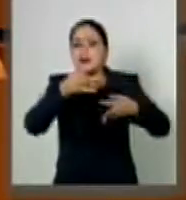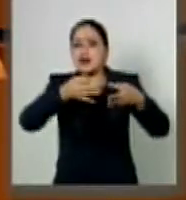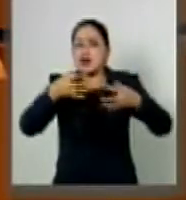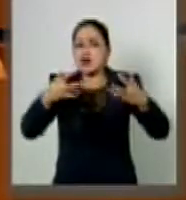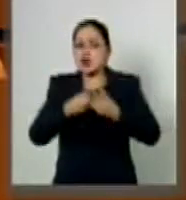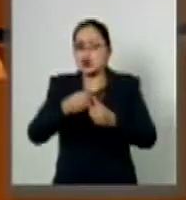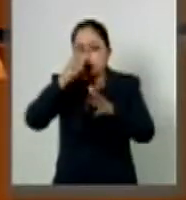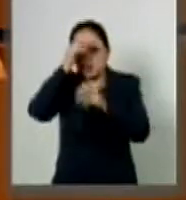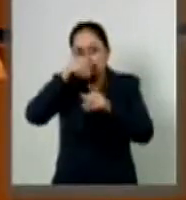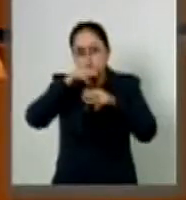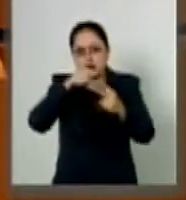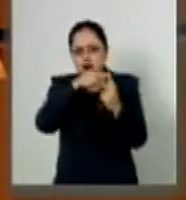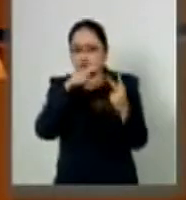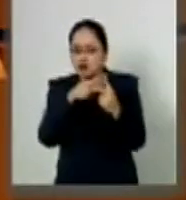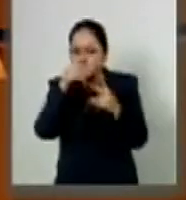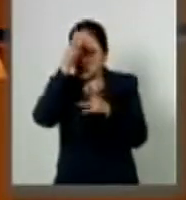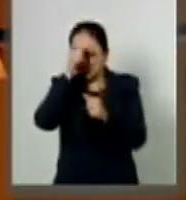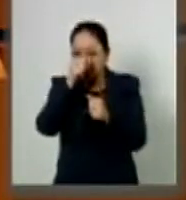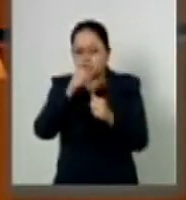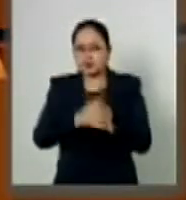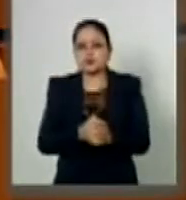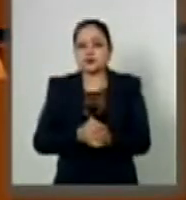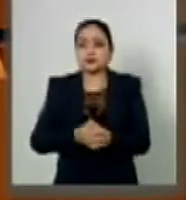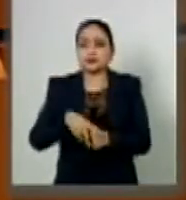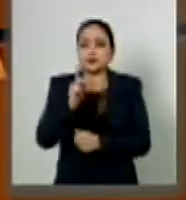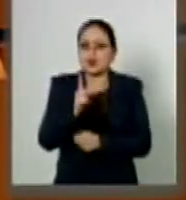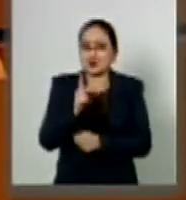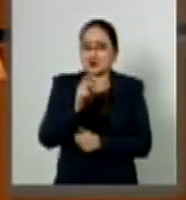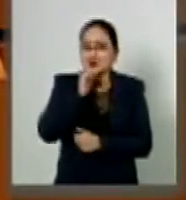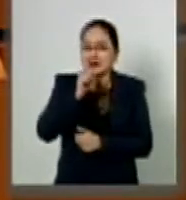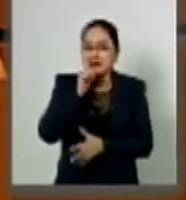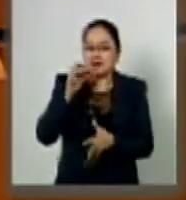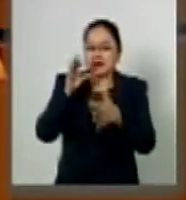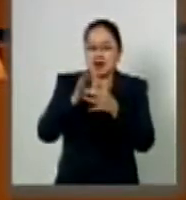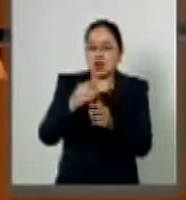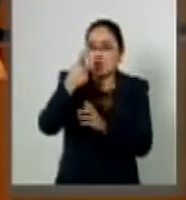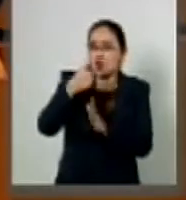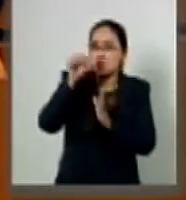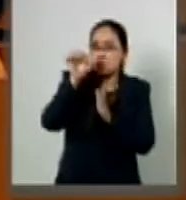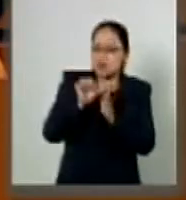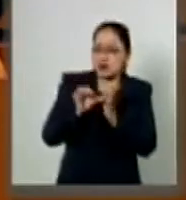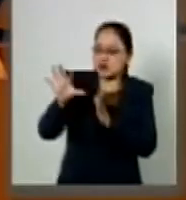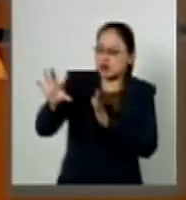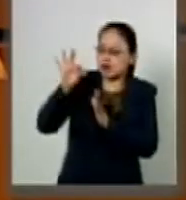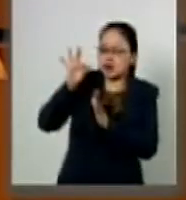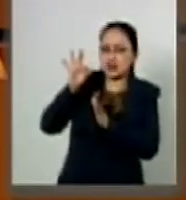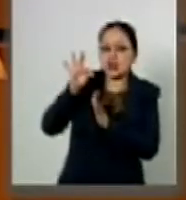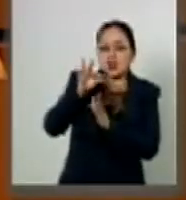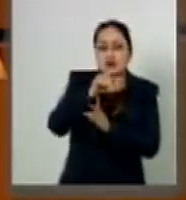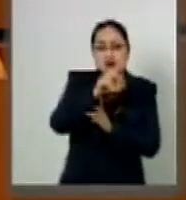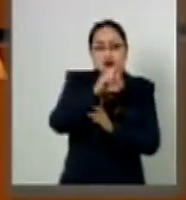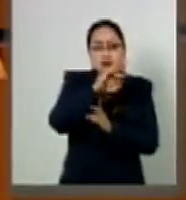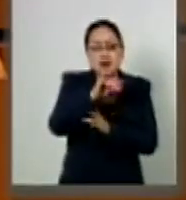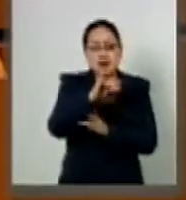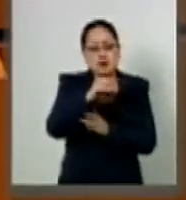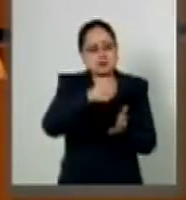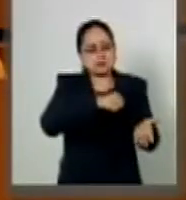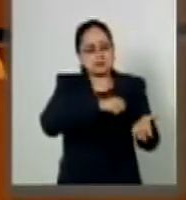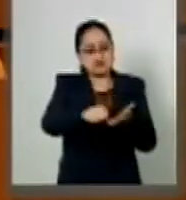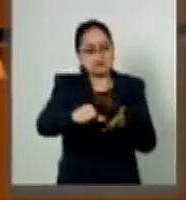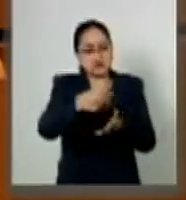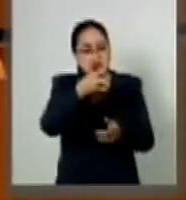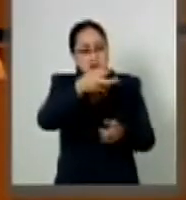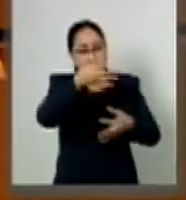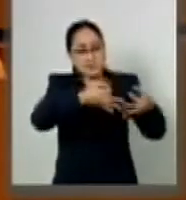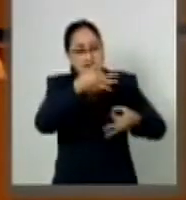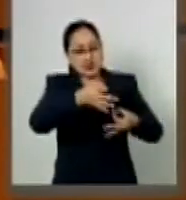consenso entre los dos. Pero no había cumplido un mes el nombramiento y el PRI impugnó al